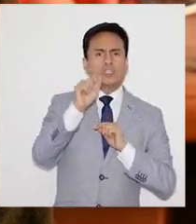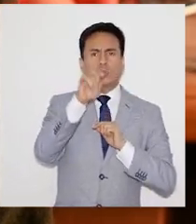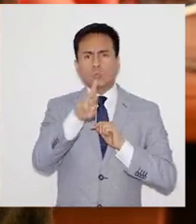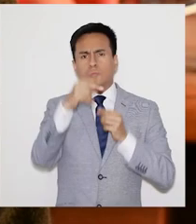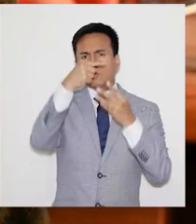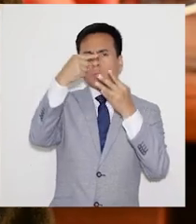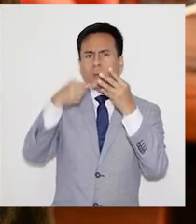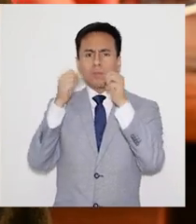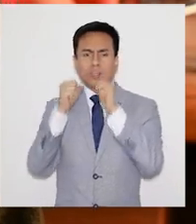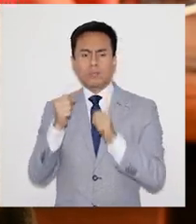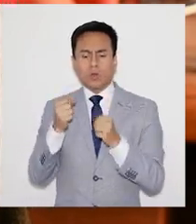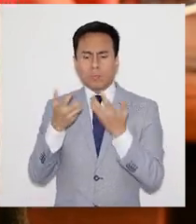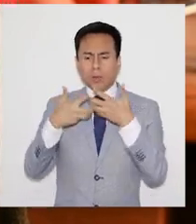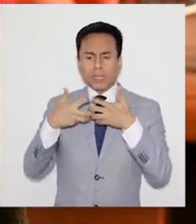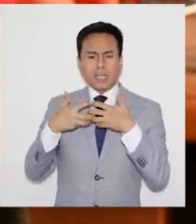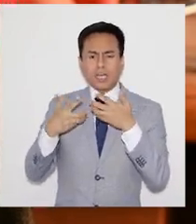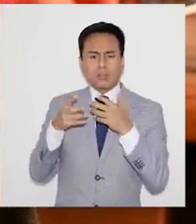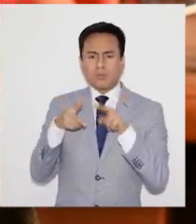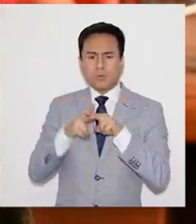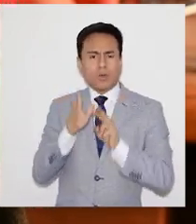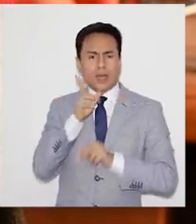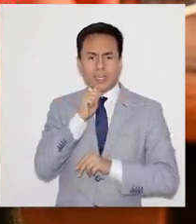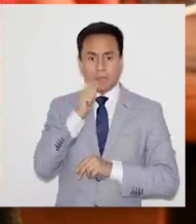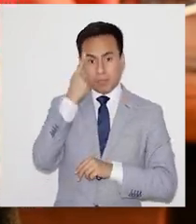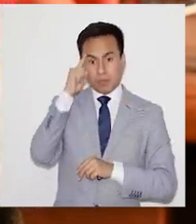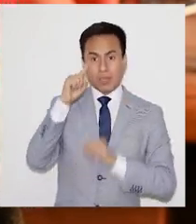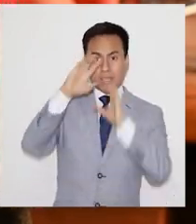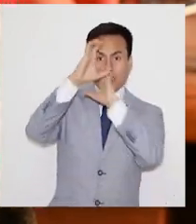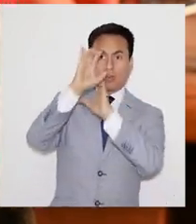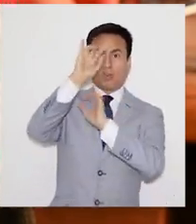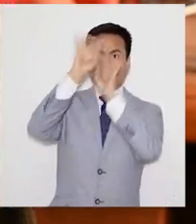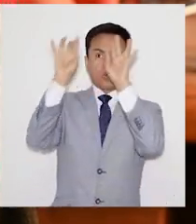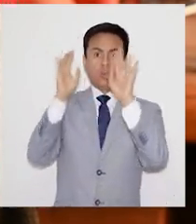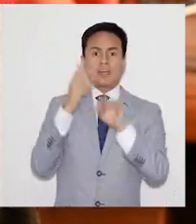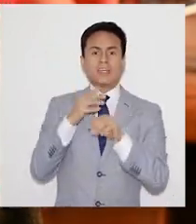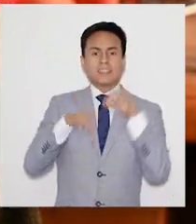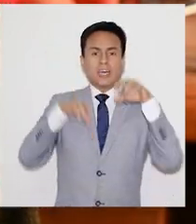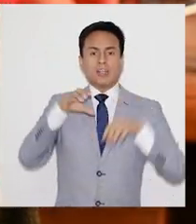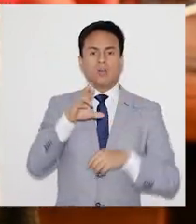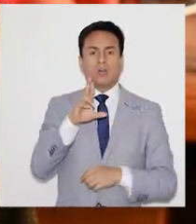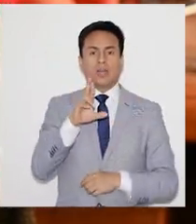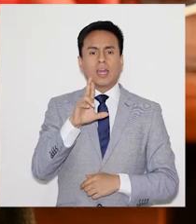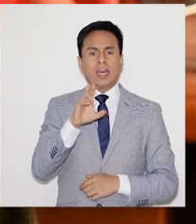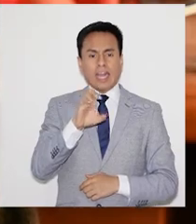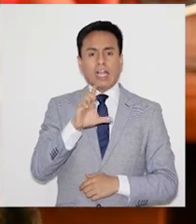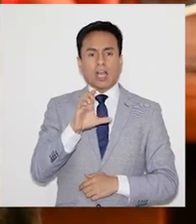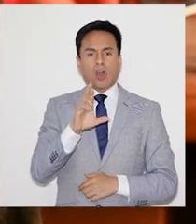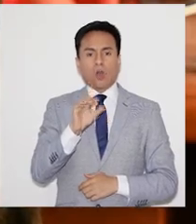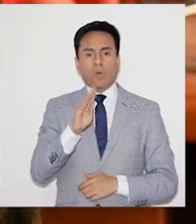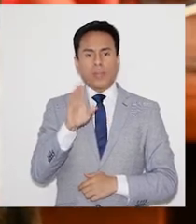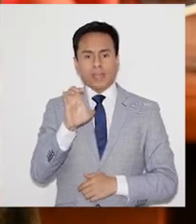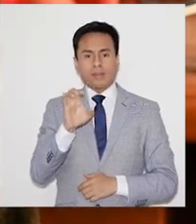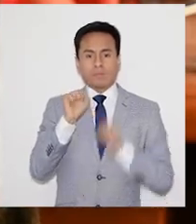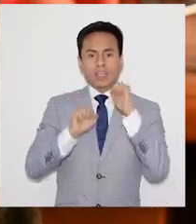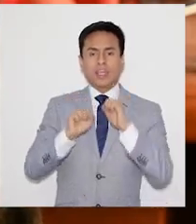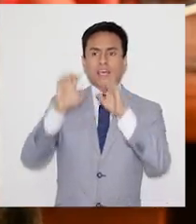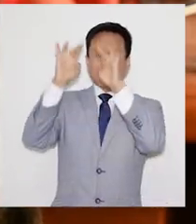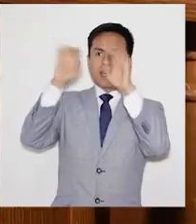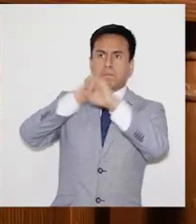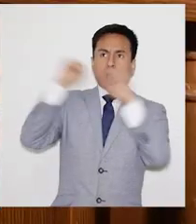etc. Pero no había cómo. Y sin embargo había un telescopio acá en Cerro del Roble con el cual uno podía buscar